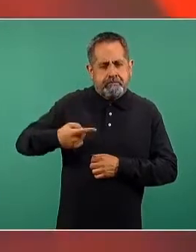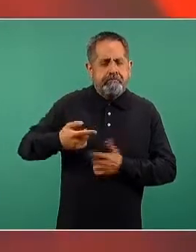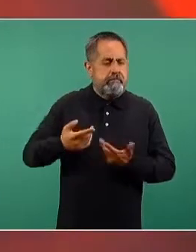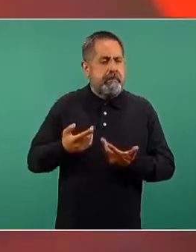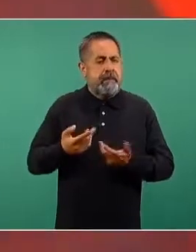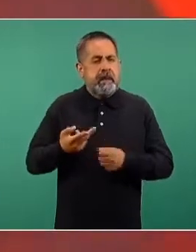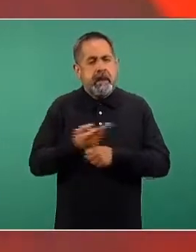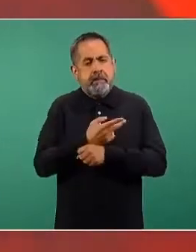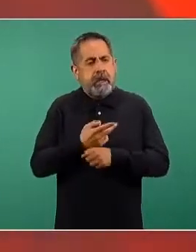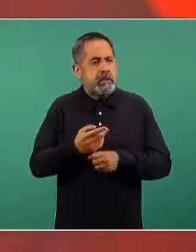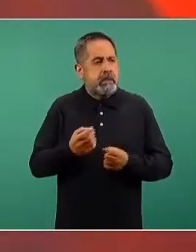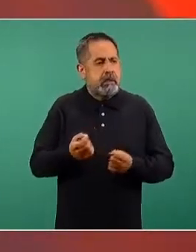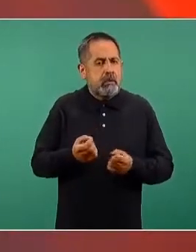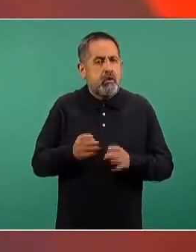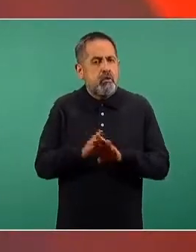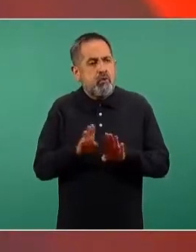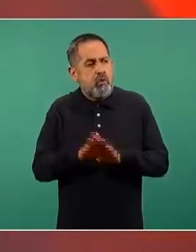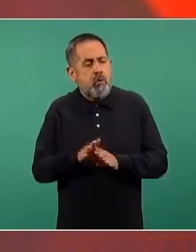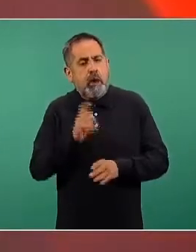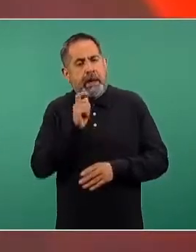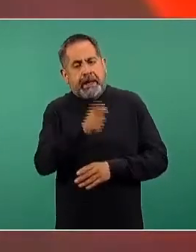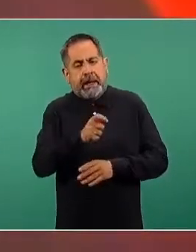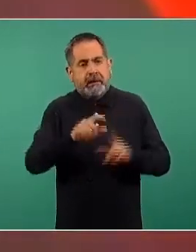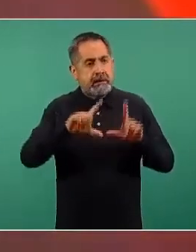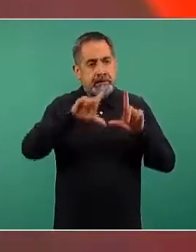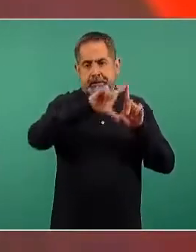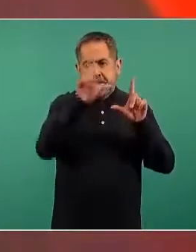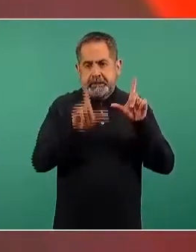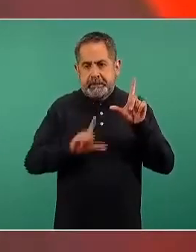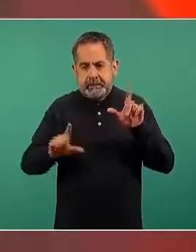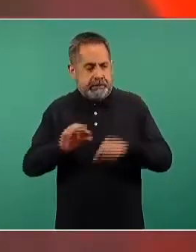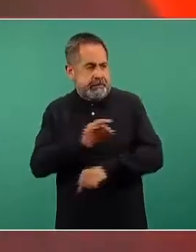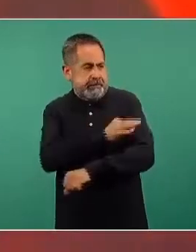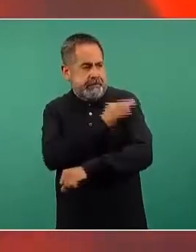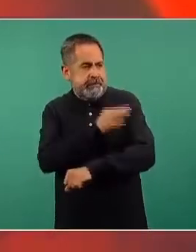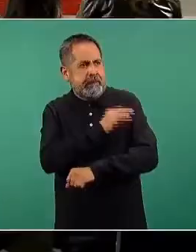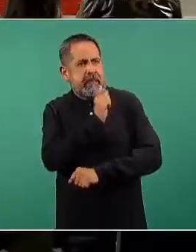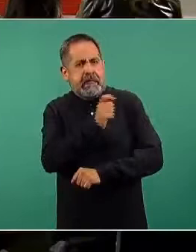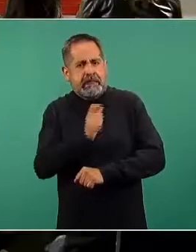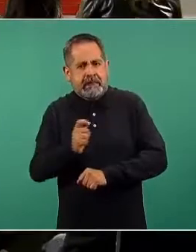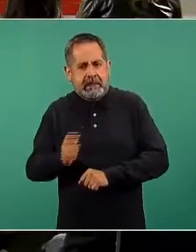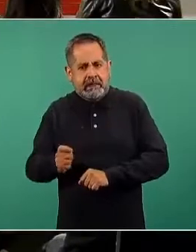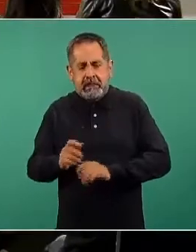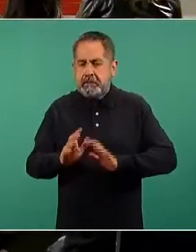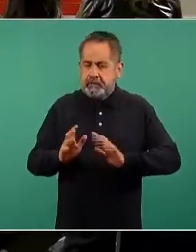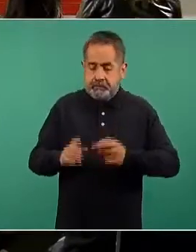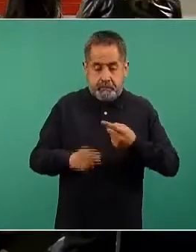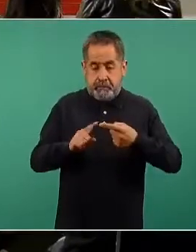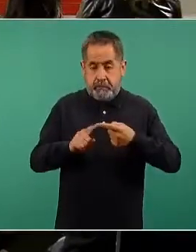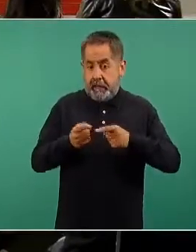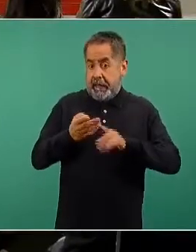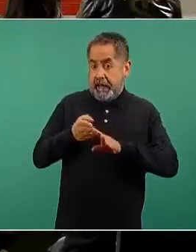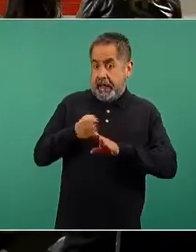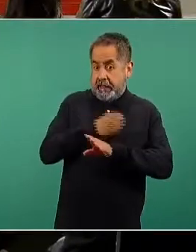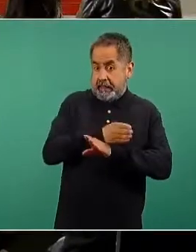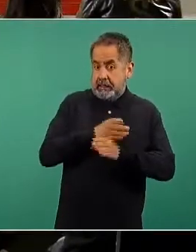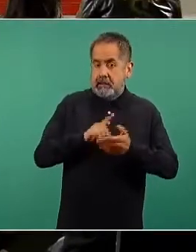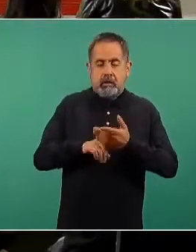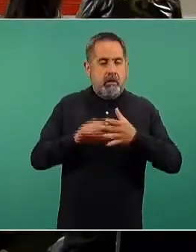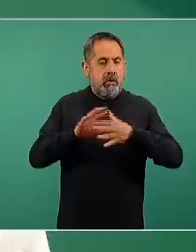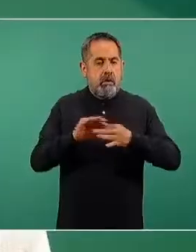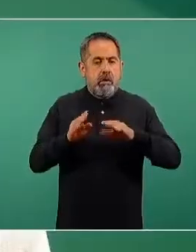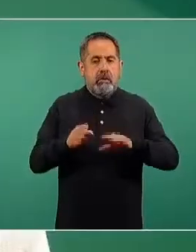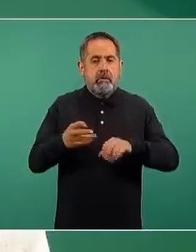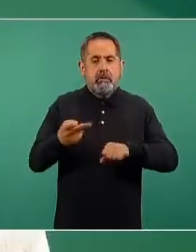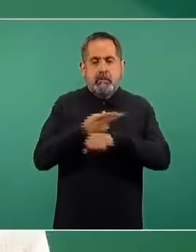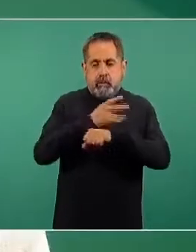del programa de vacunación contra el COVID, pero antes la información sobre el estado que guarda la epidemia en el